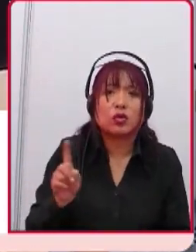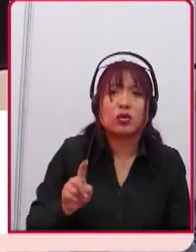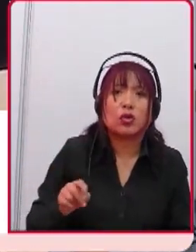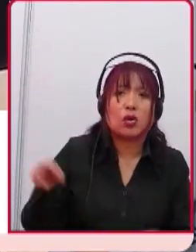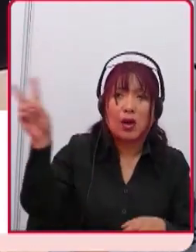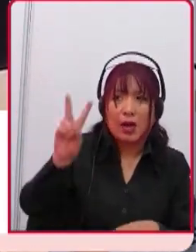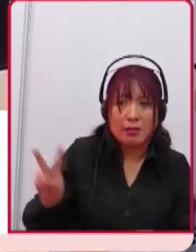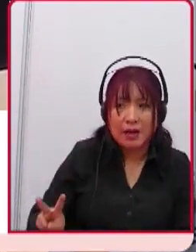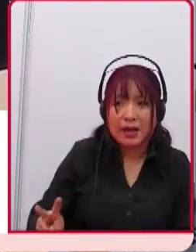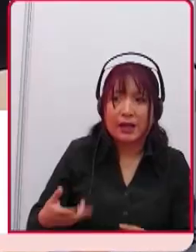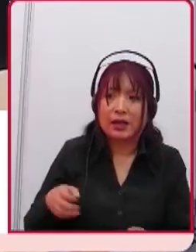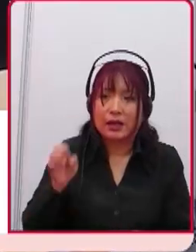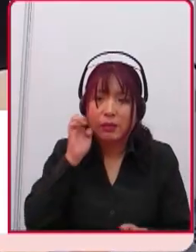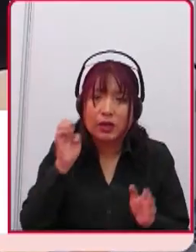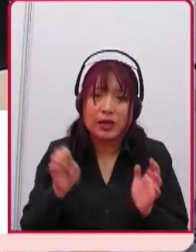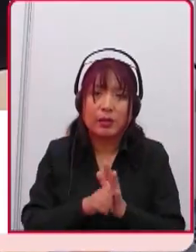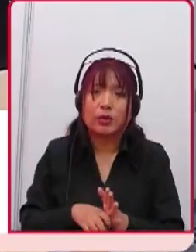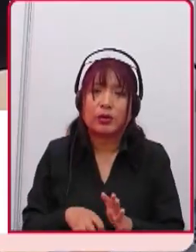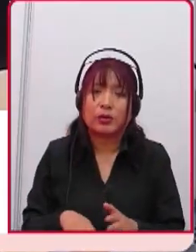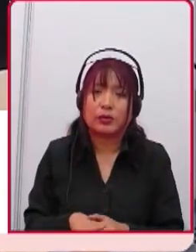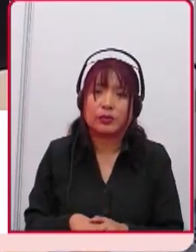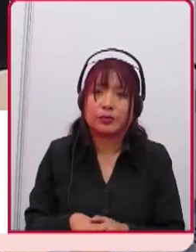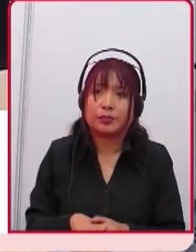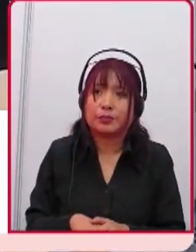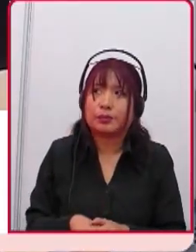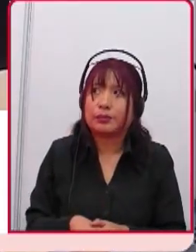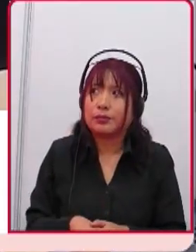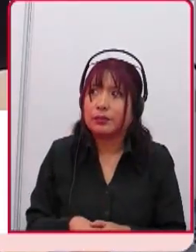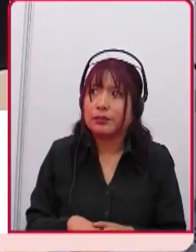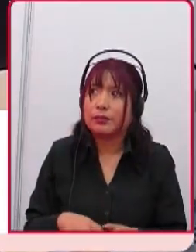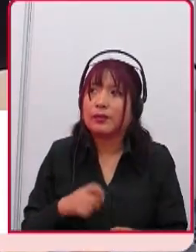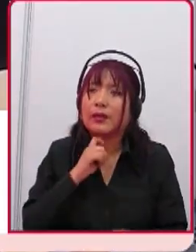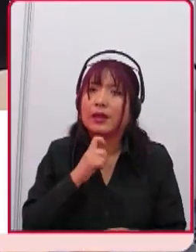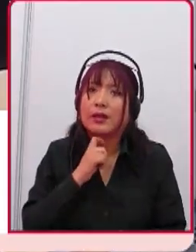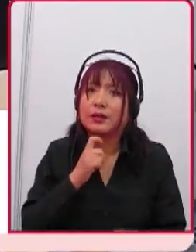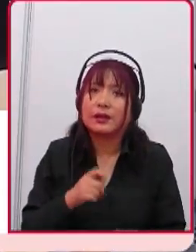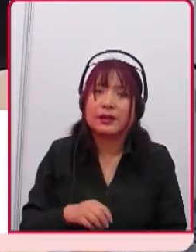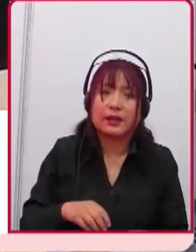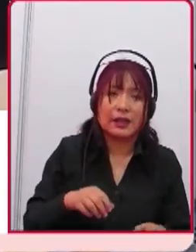de contenido, en este caso hablamos de plata o de cobre.